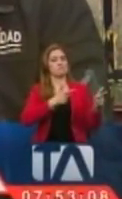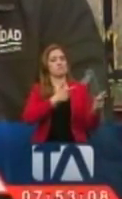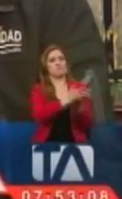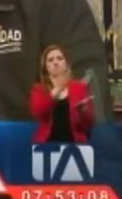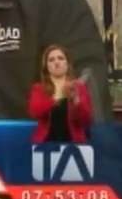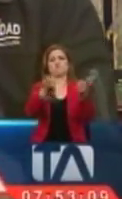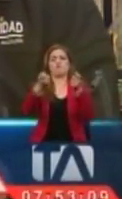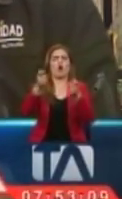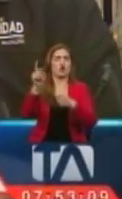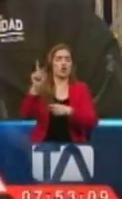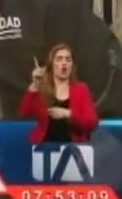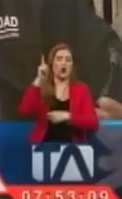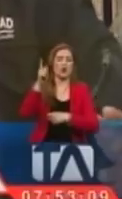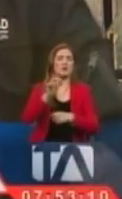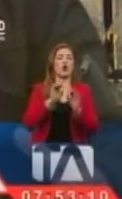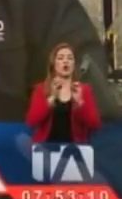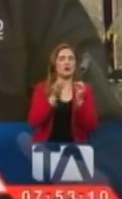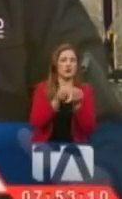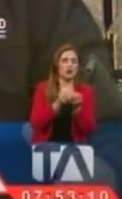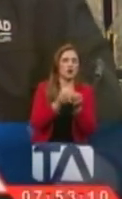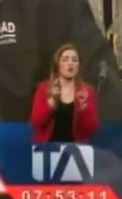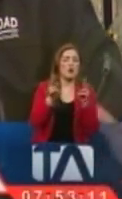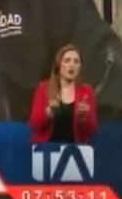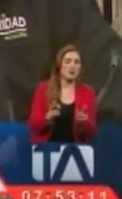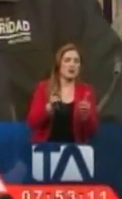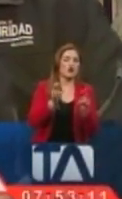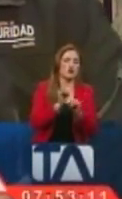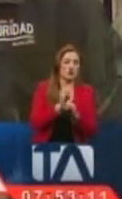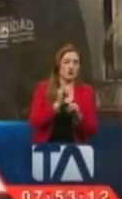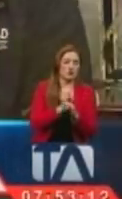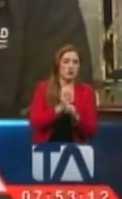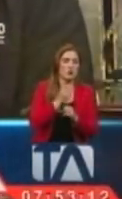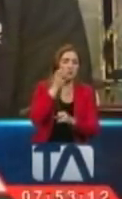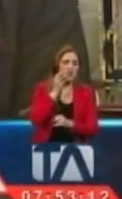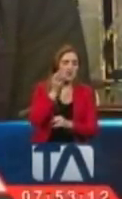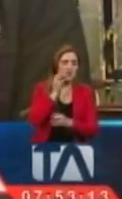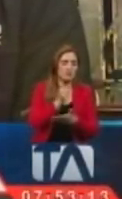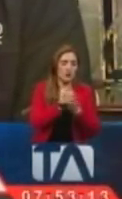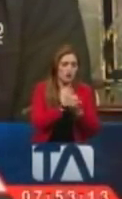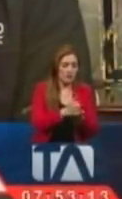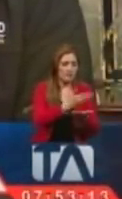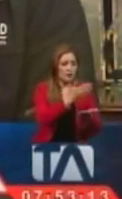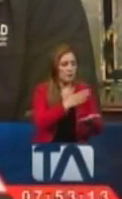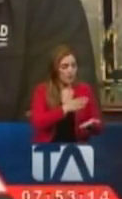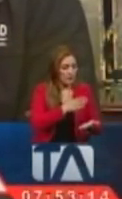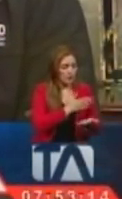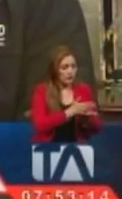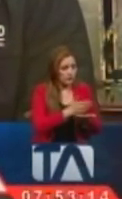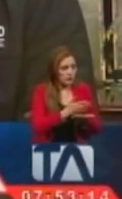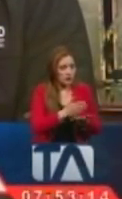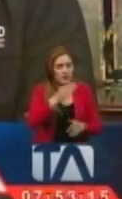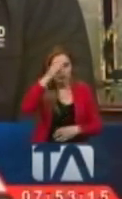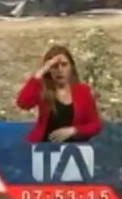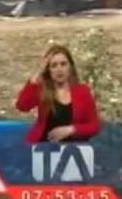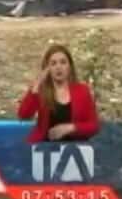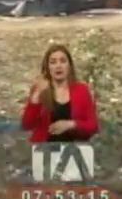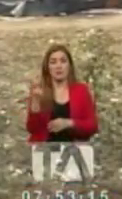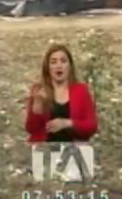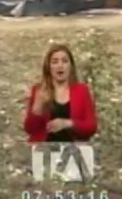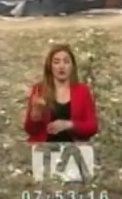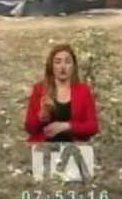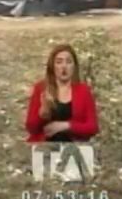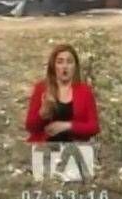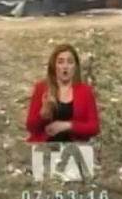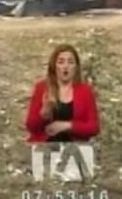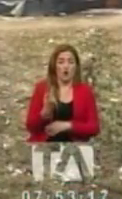esta intervención sino los organismos humanitarios y que tienen la experiencia pero también sin la policía nacional no lo podemos hacer según